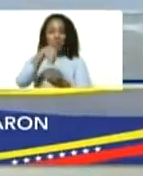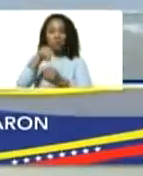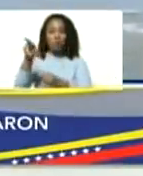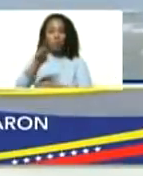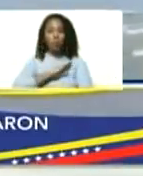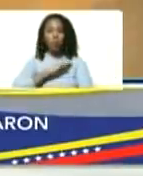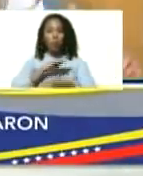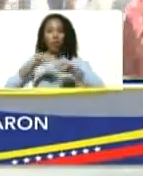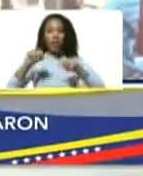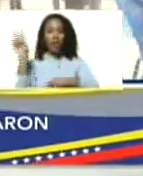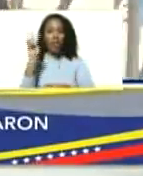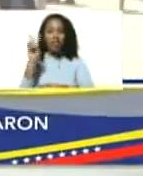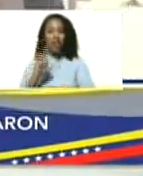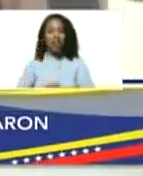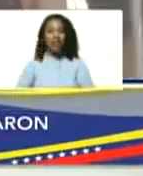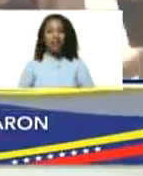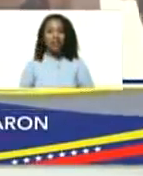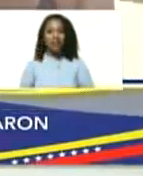venezuela